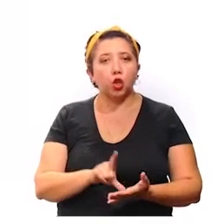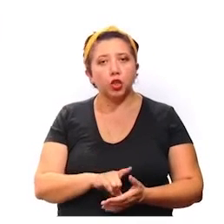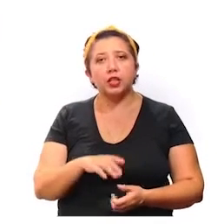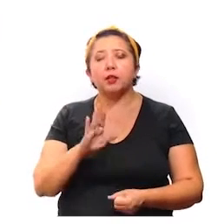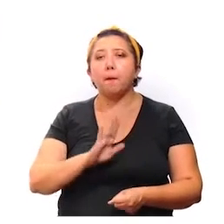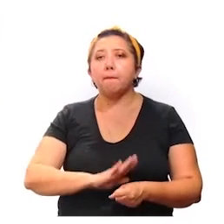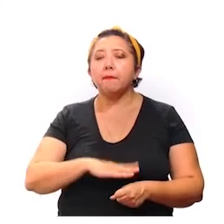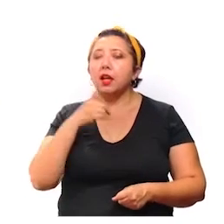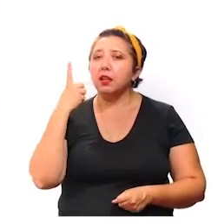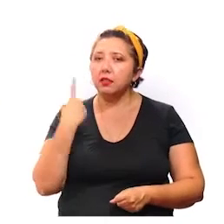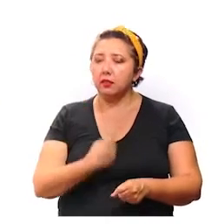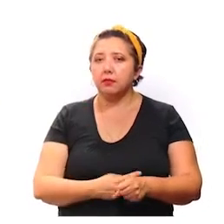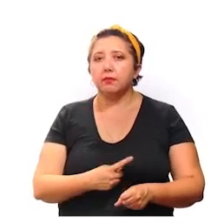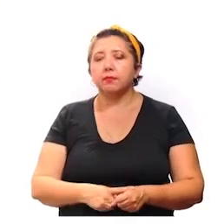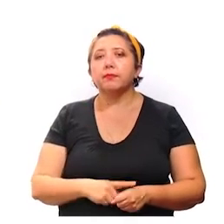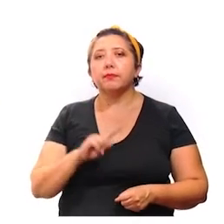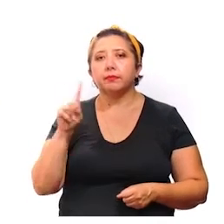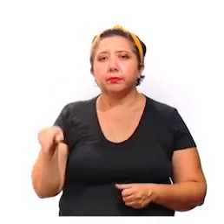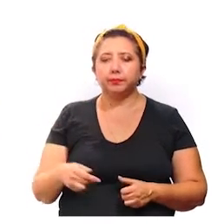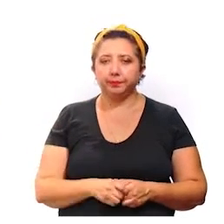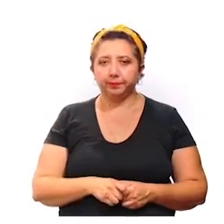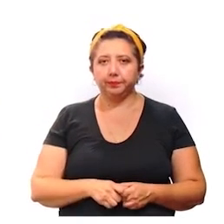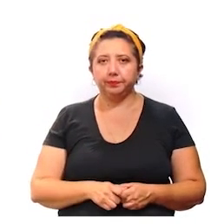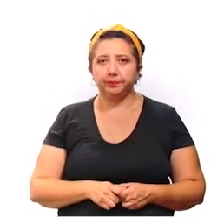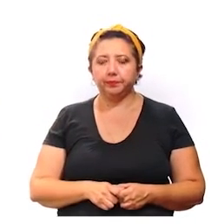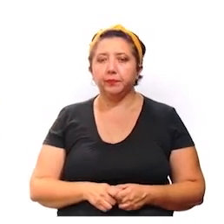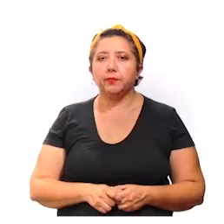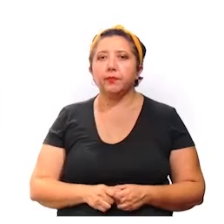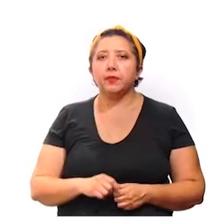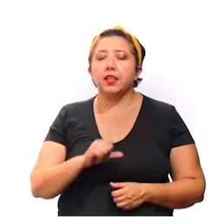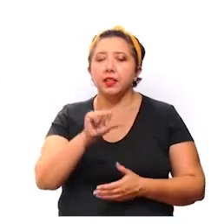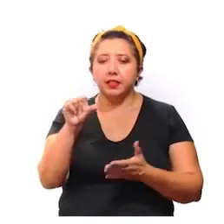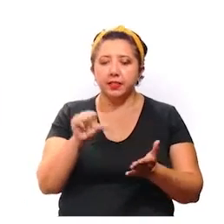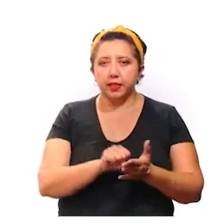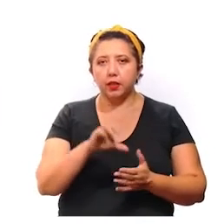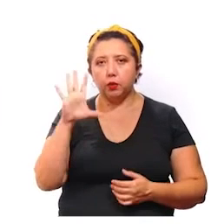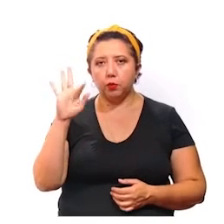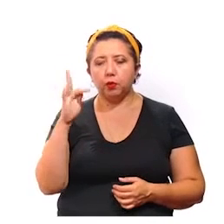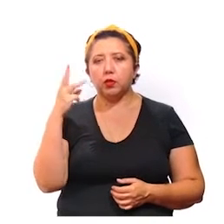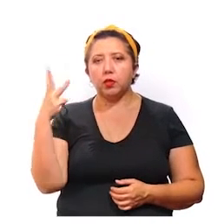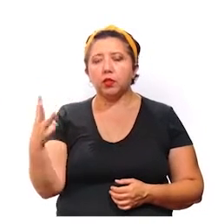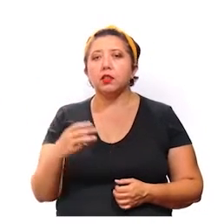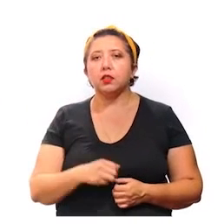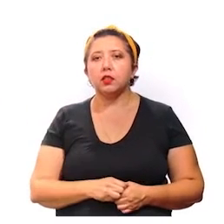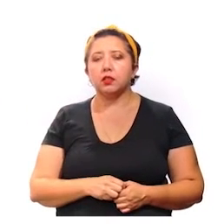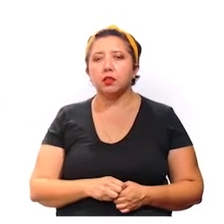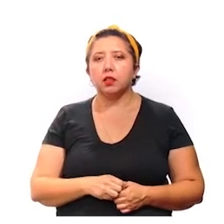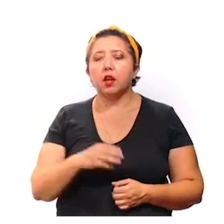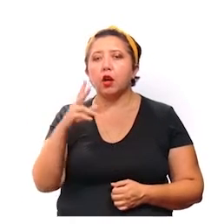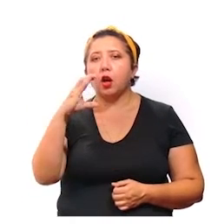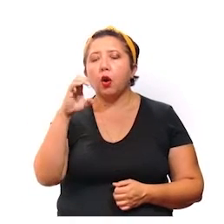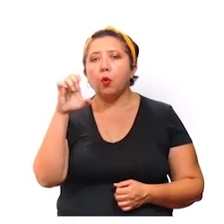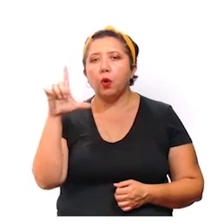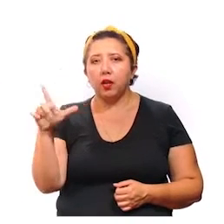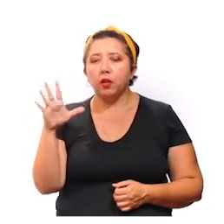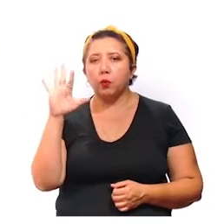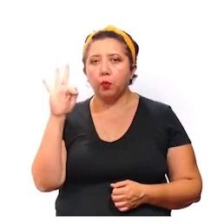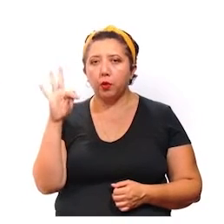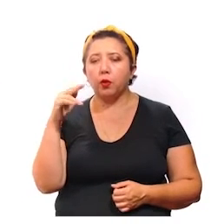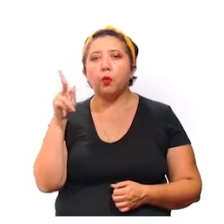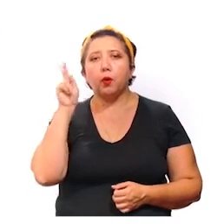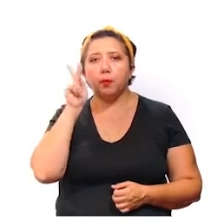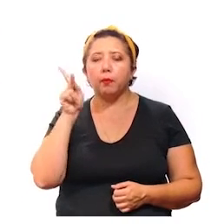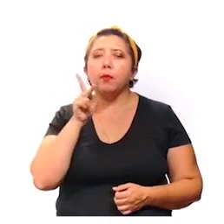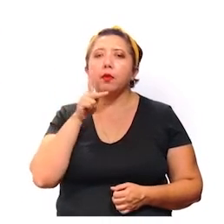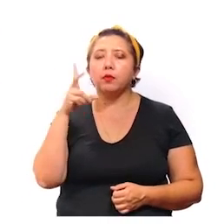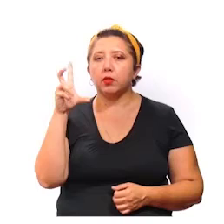Mérida con mayor número de personas contagiadas son las siguientes: en la colonia Centro con 43 contagios, Ciudad Cauquel con 40, Juan